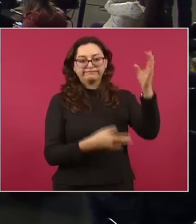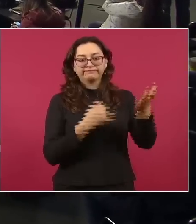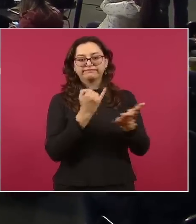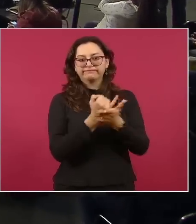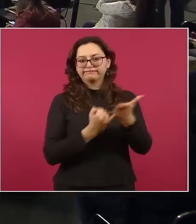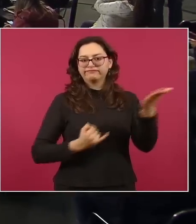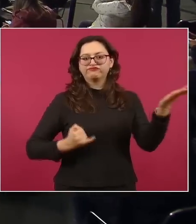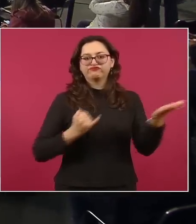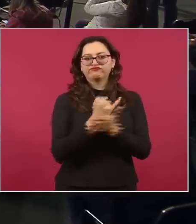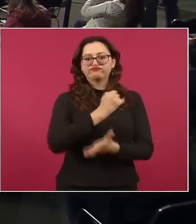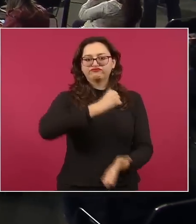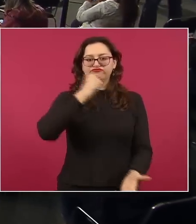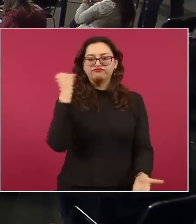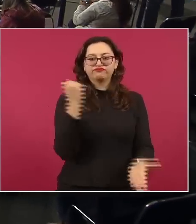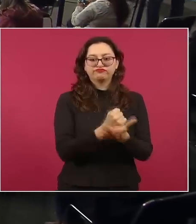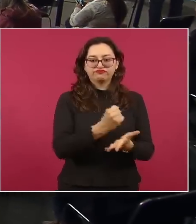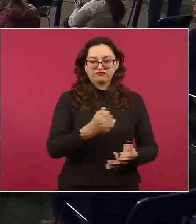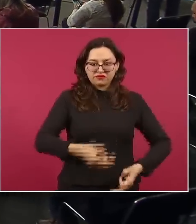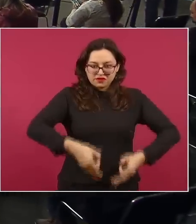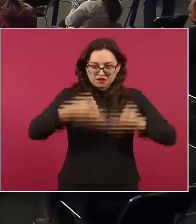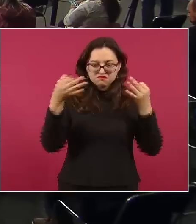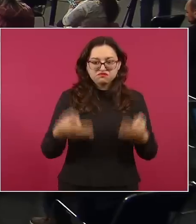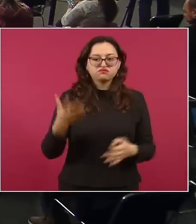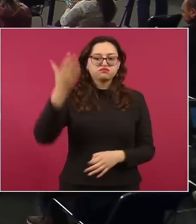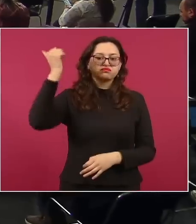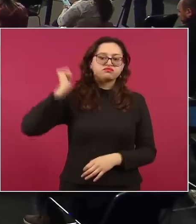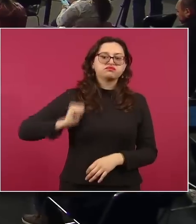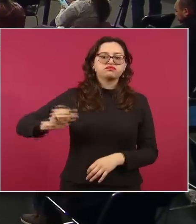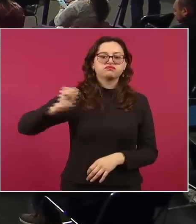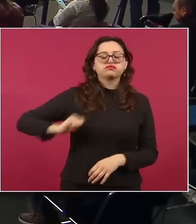expropiatorio original